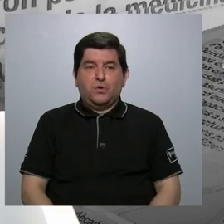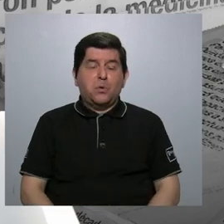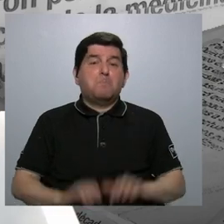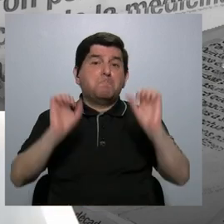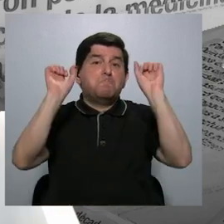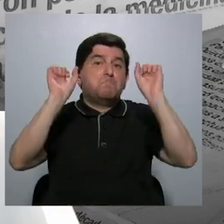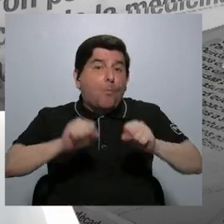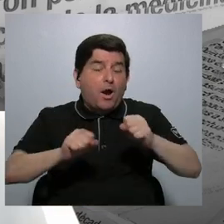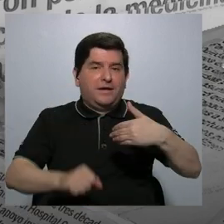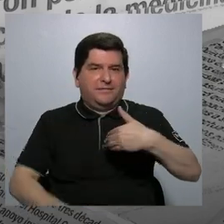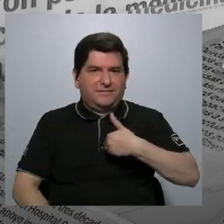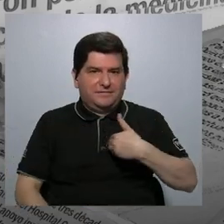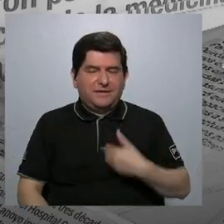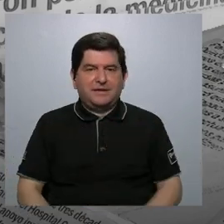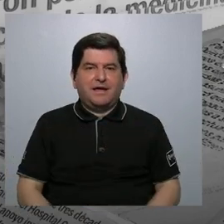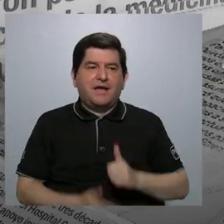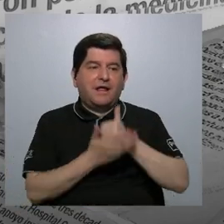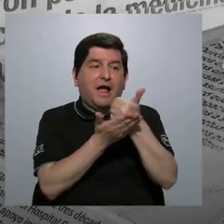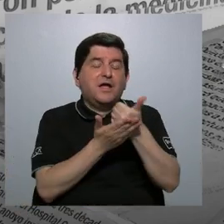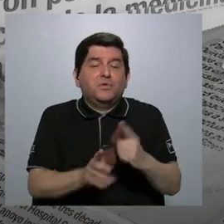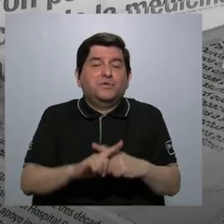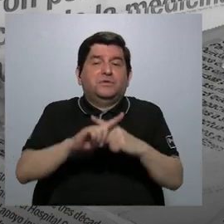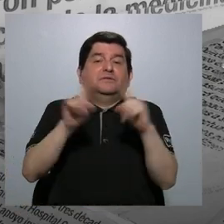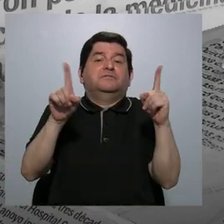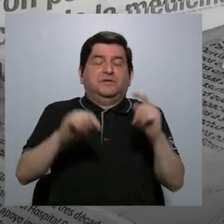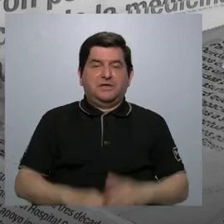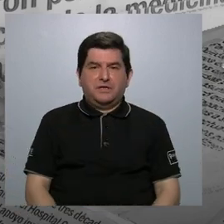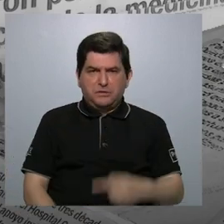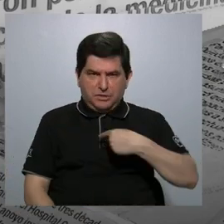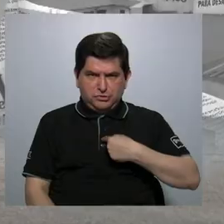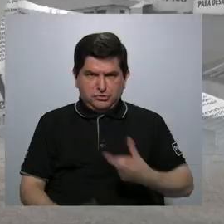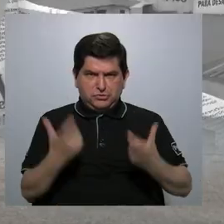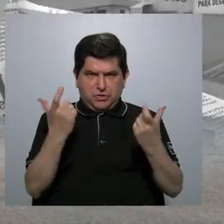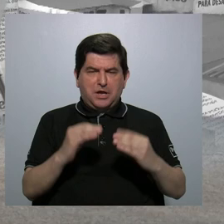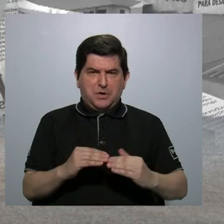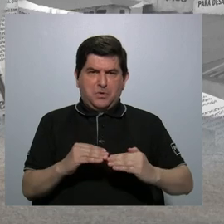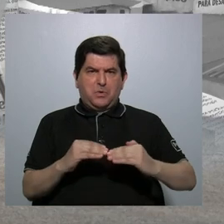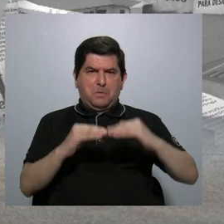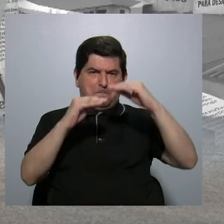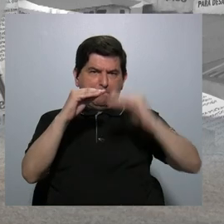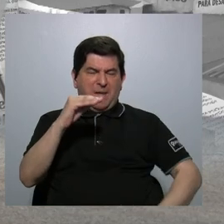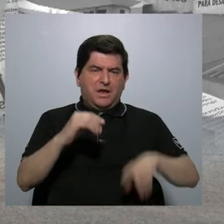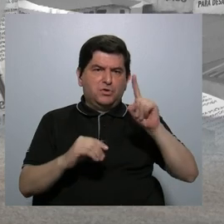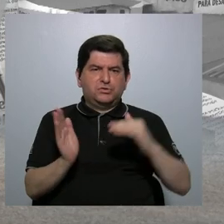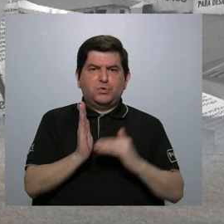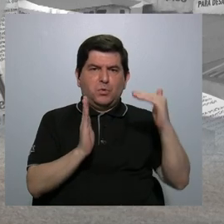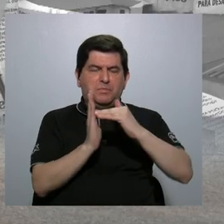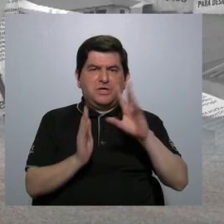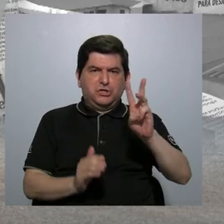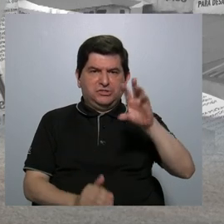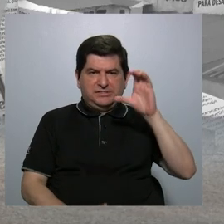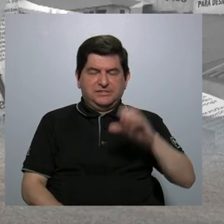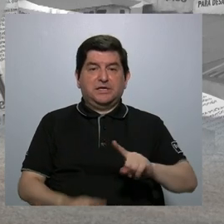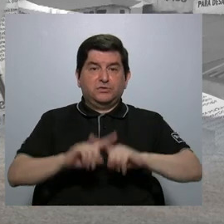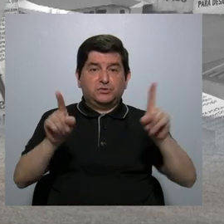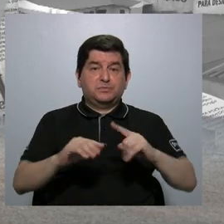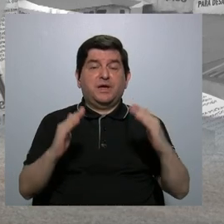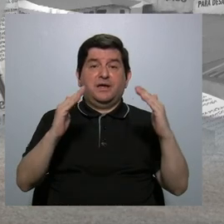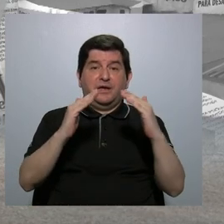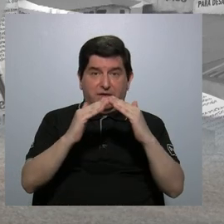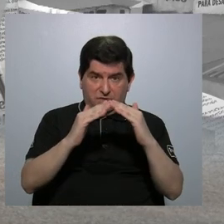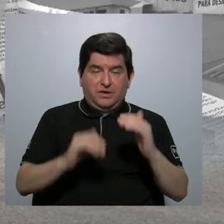que puede todavía tener un bono diferido. O sea, si yo gano menos de 1.600.000, pero además la